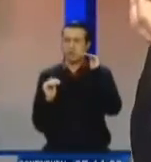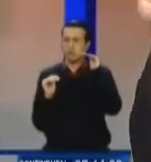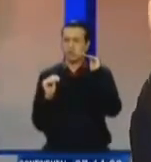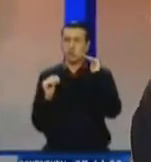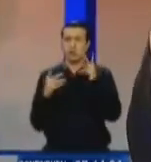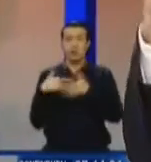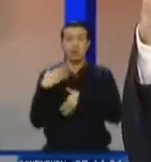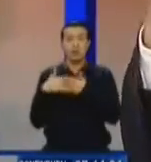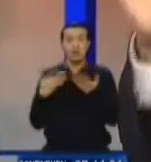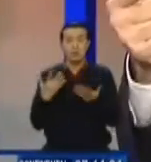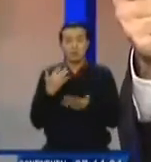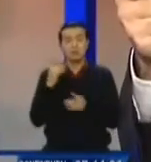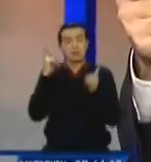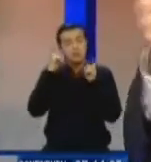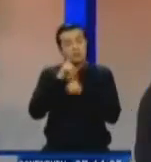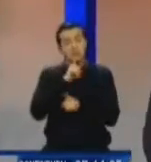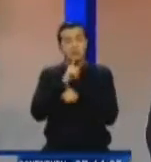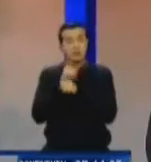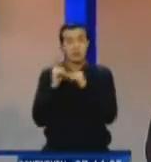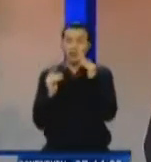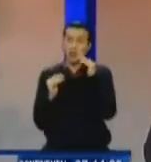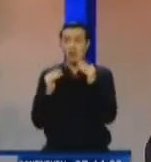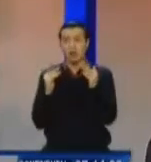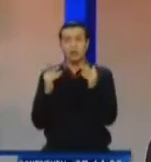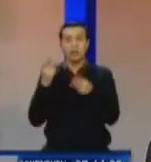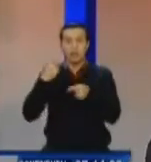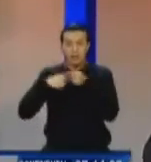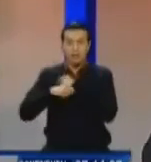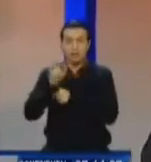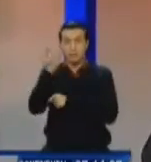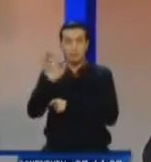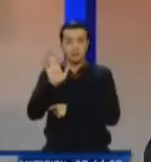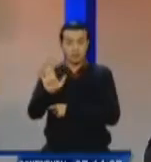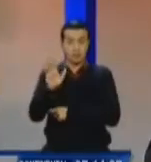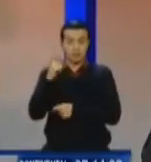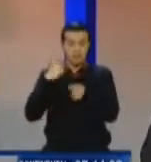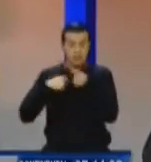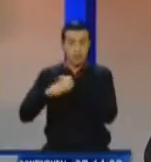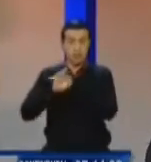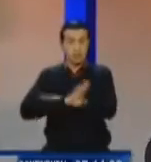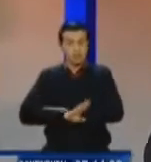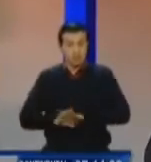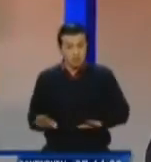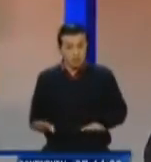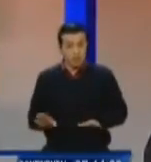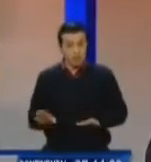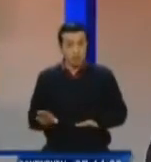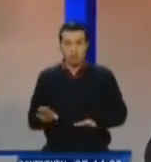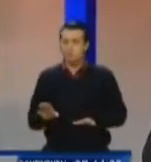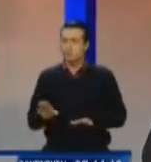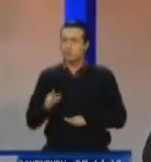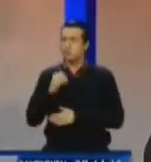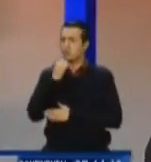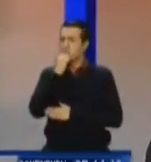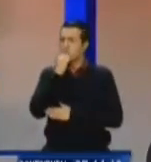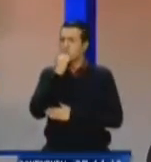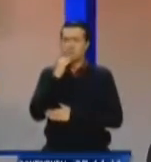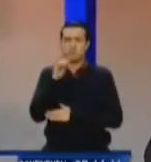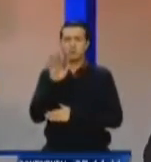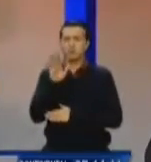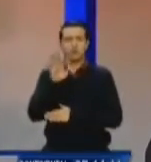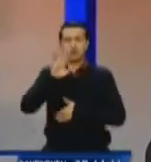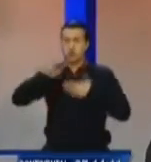competencia final para que en el último tramo ya en la venta al consumidor final es realmente hay una competencia para que se